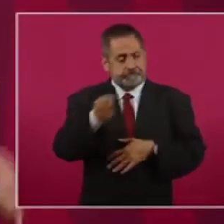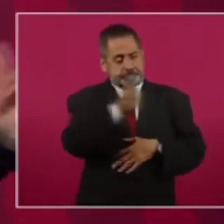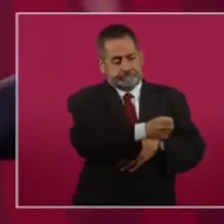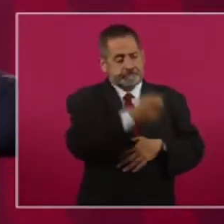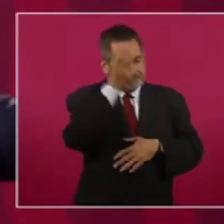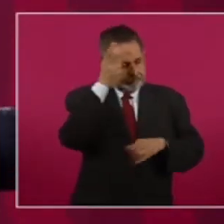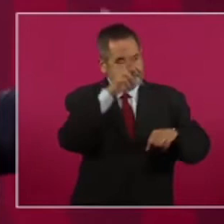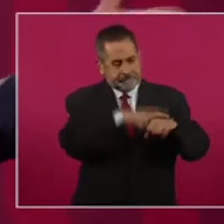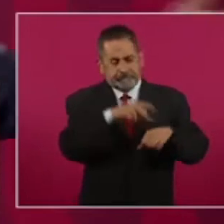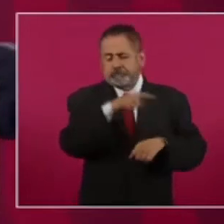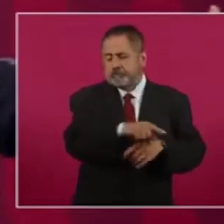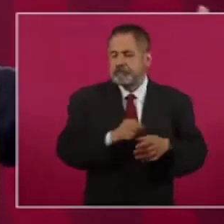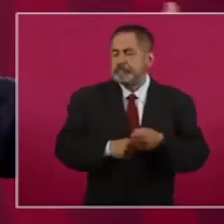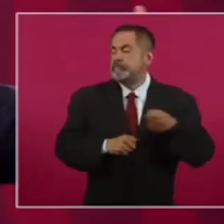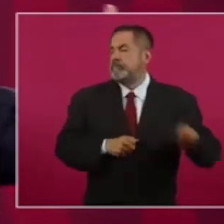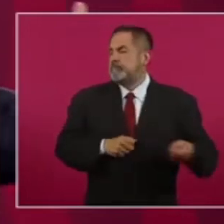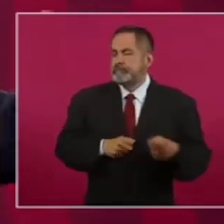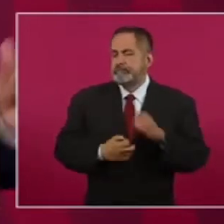O sea,